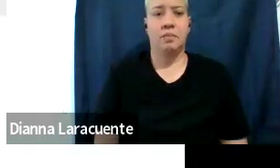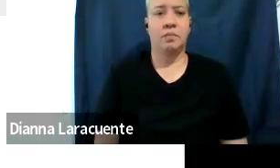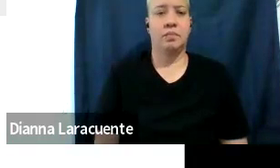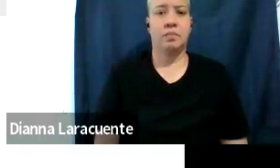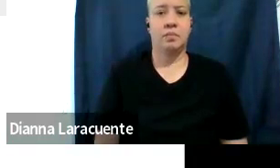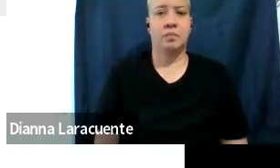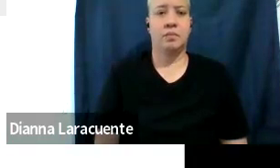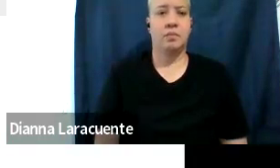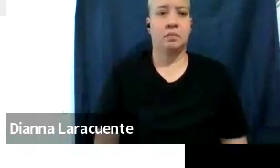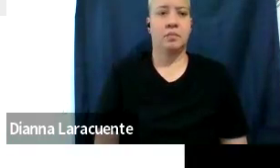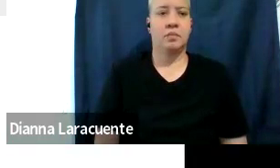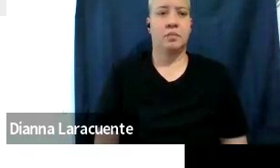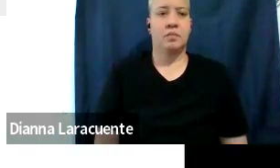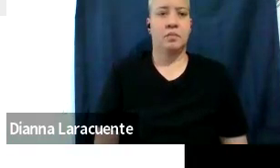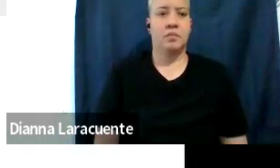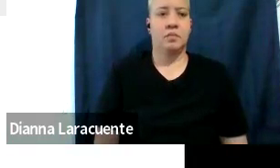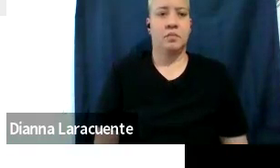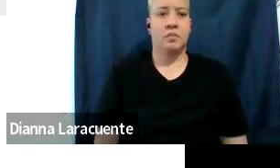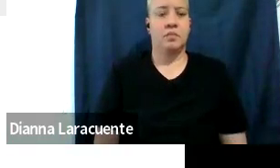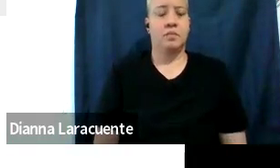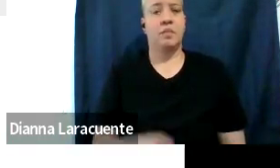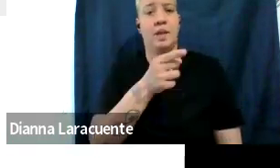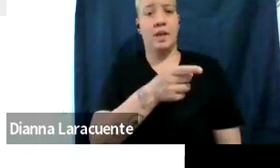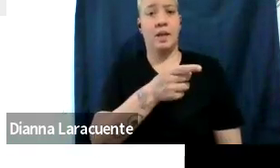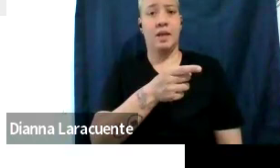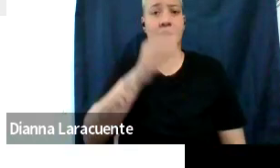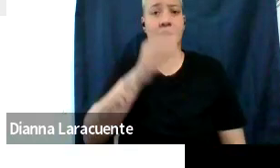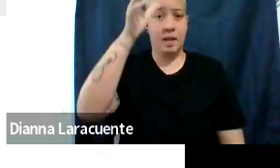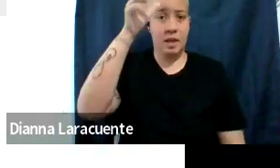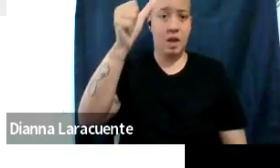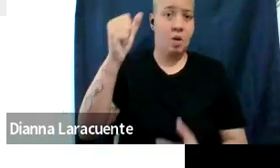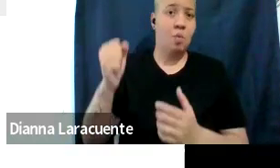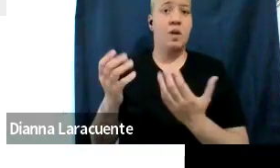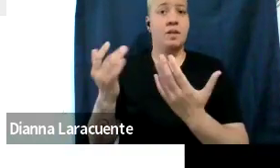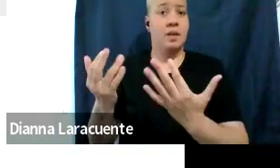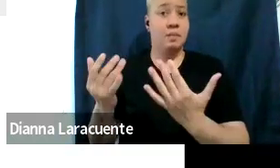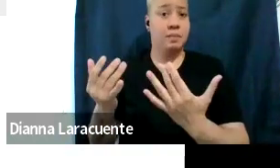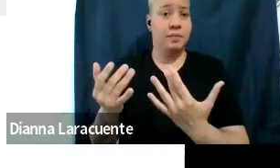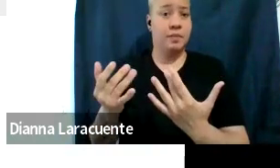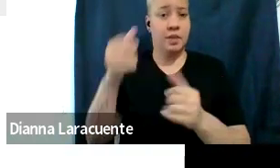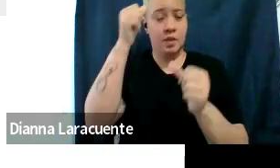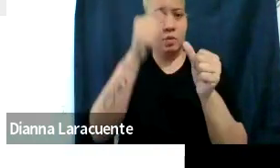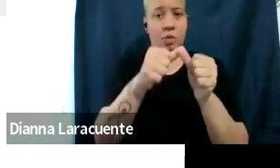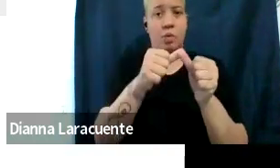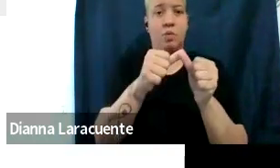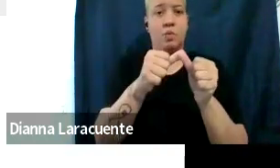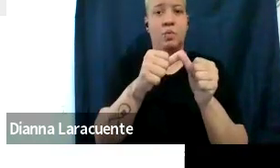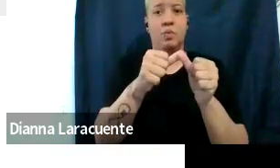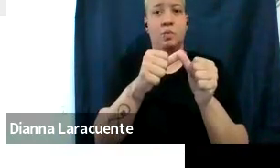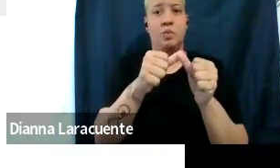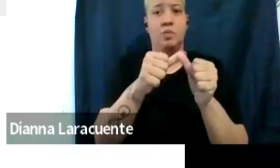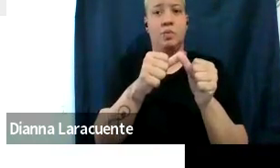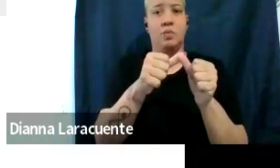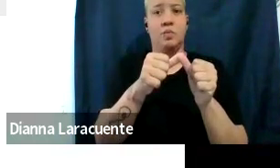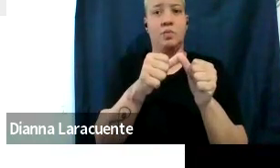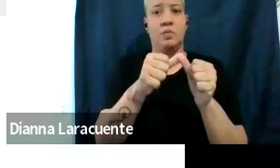Sigue marcando la foto. Este es en Caguas, lo están esperando. Acuérdense que él tuvo que mudar su